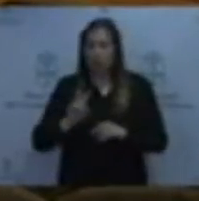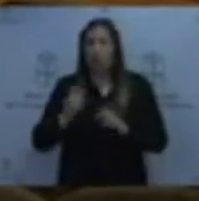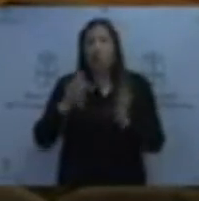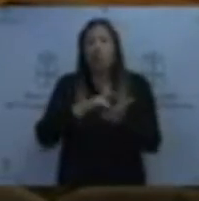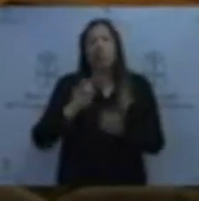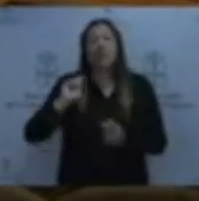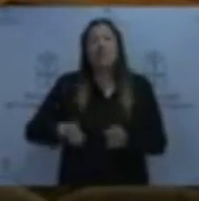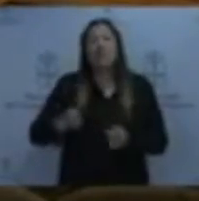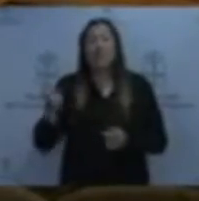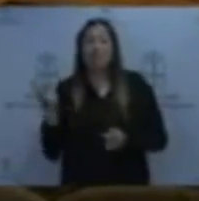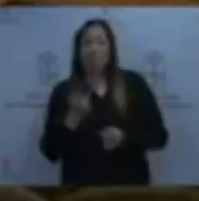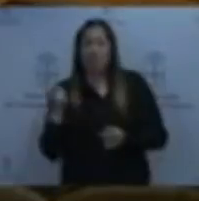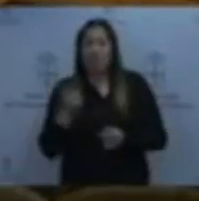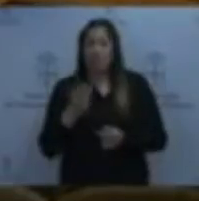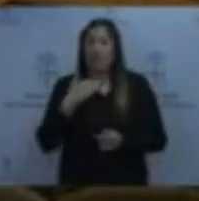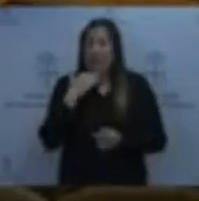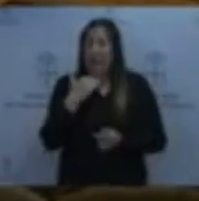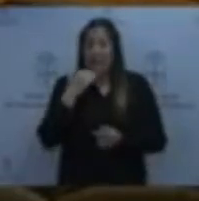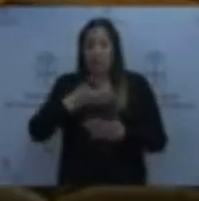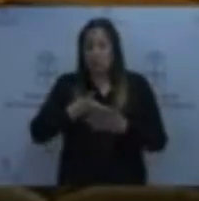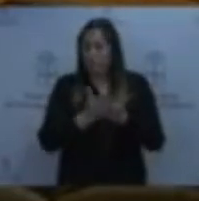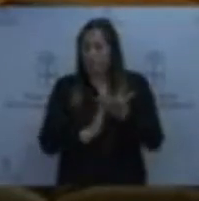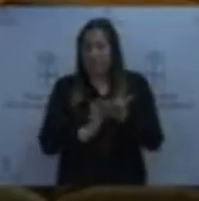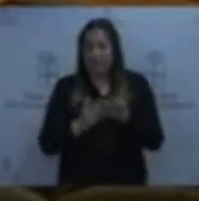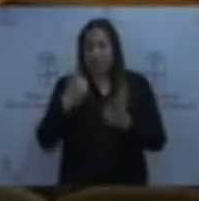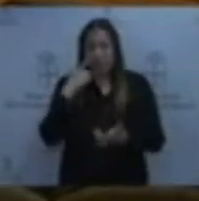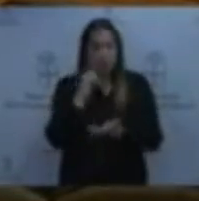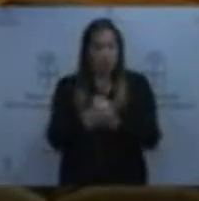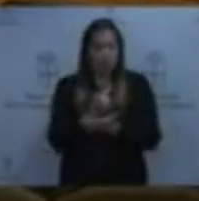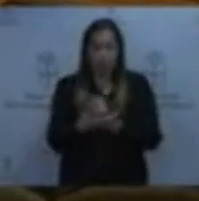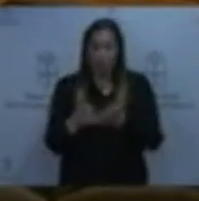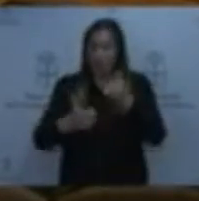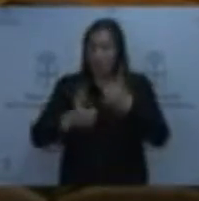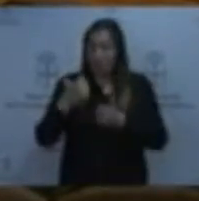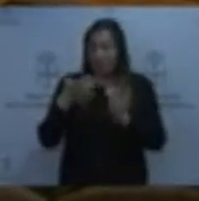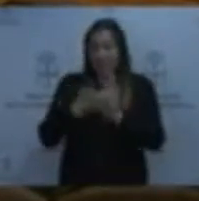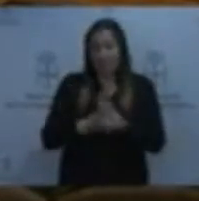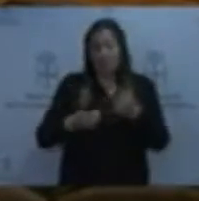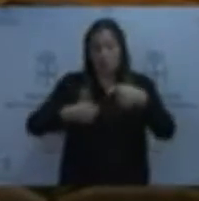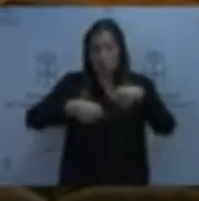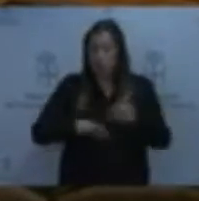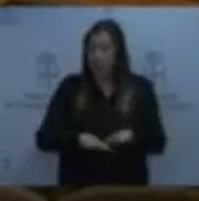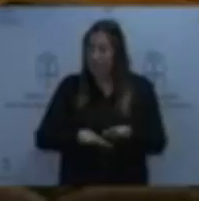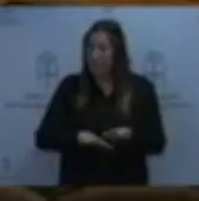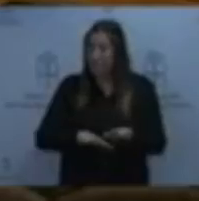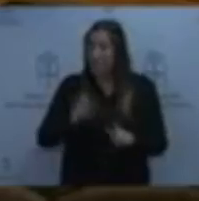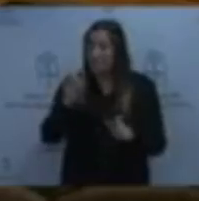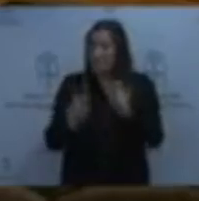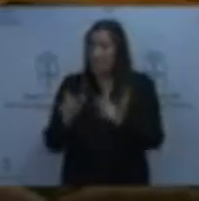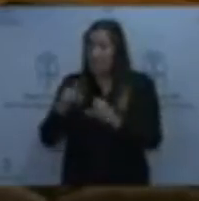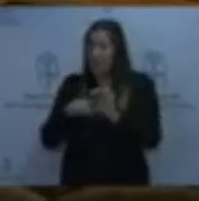sentencias invalidaran parcialmente las pruebas, con lo que esto supone para todas las partes implicadas, para aquellas personas que consiguieron la